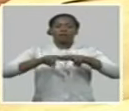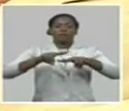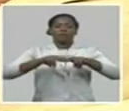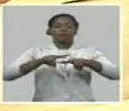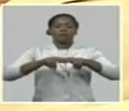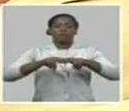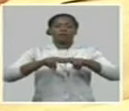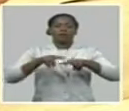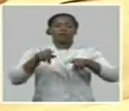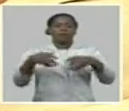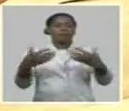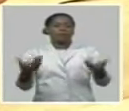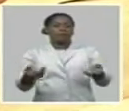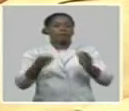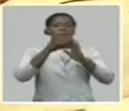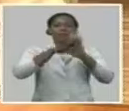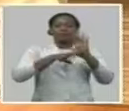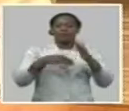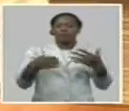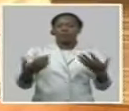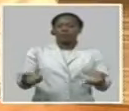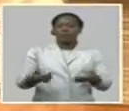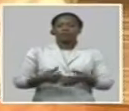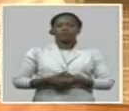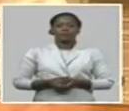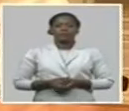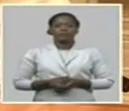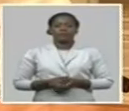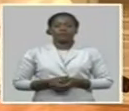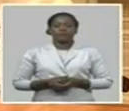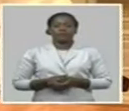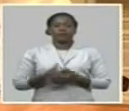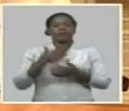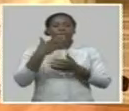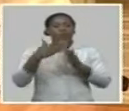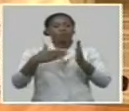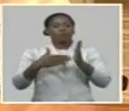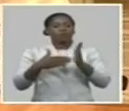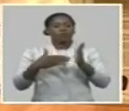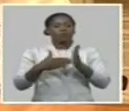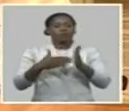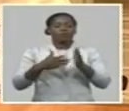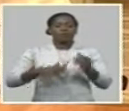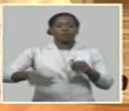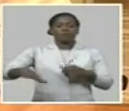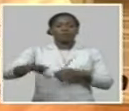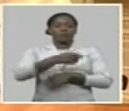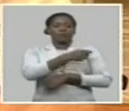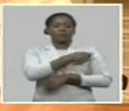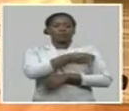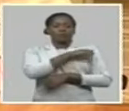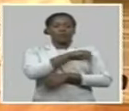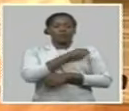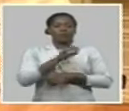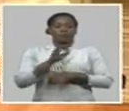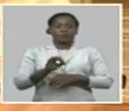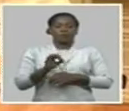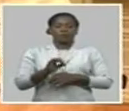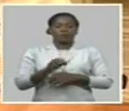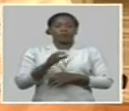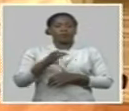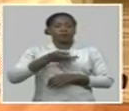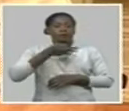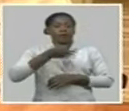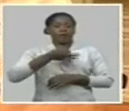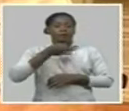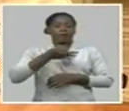está ocurriendo y qué medidas se están adoptando grande un saludo para ti y para todos los televidentes y radioyentes como expreso en la